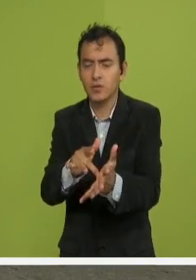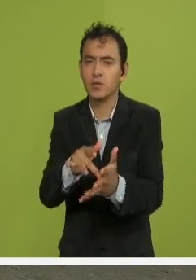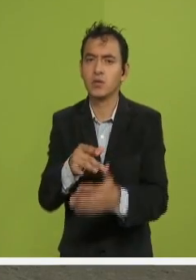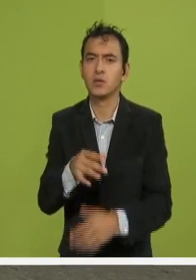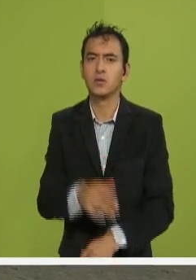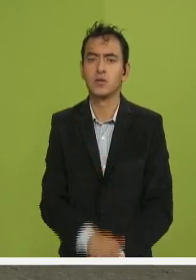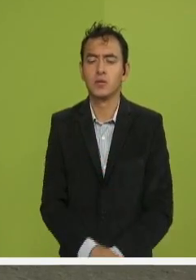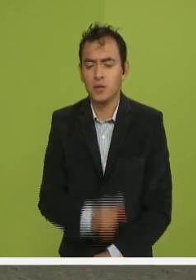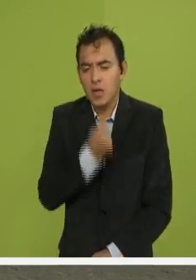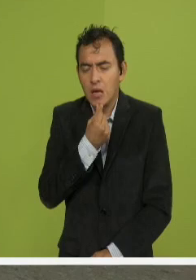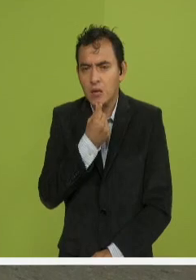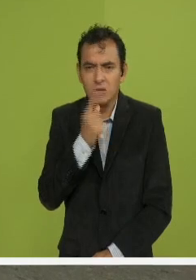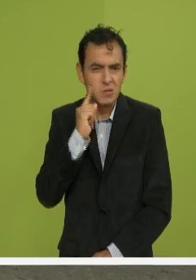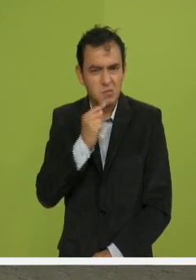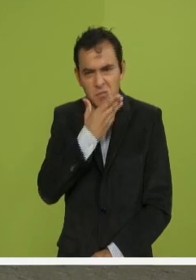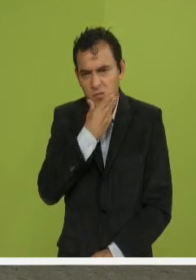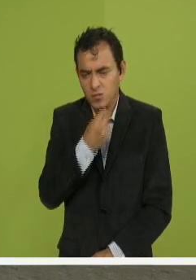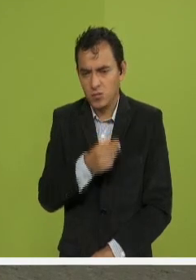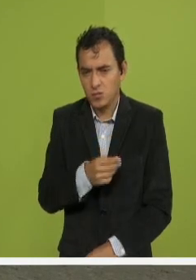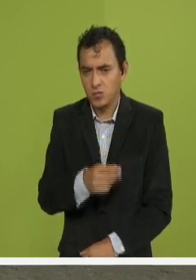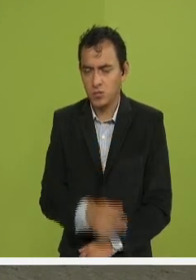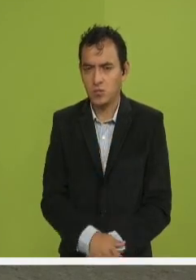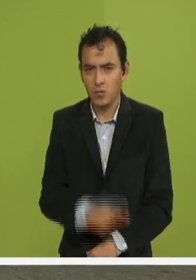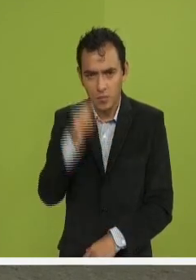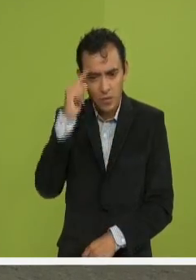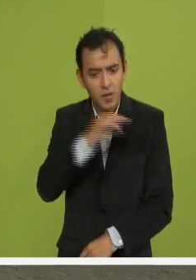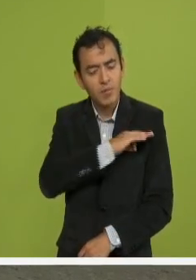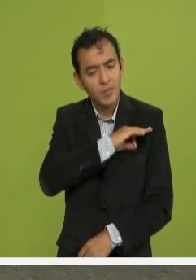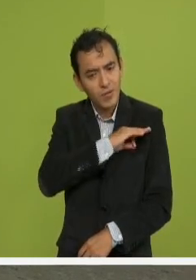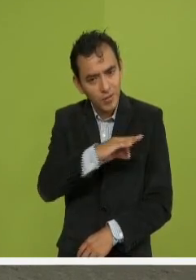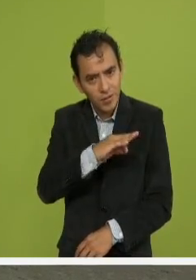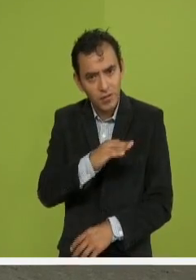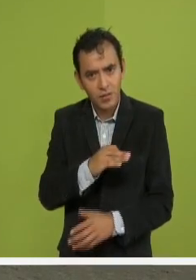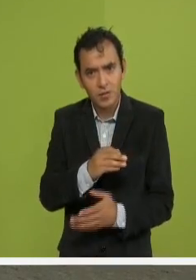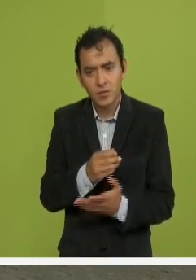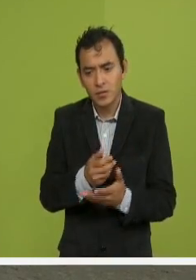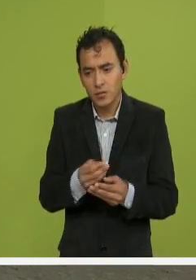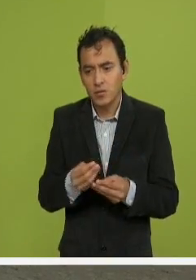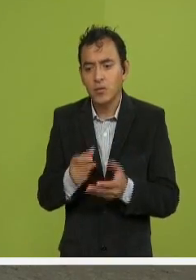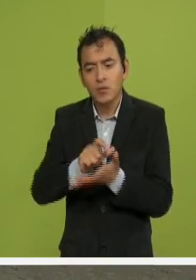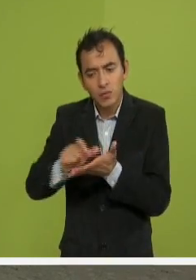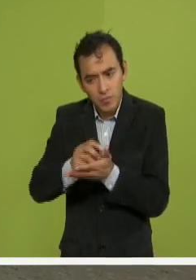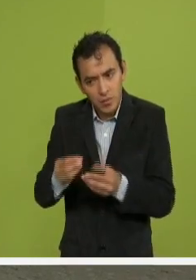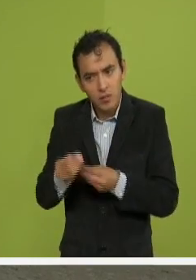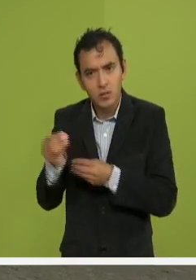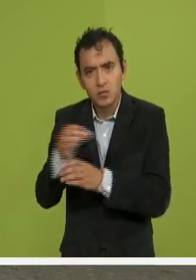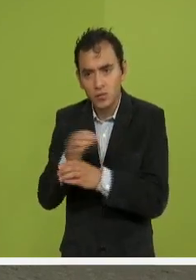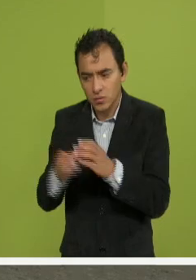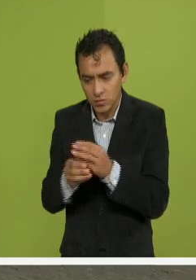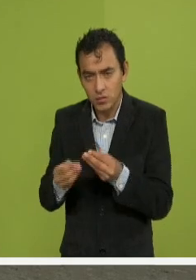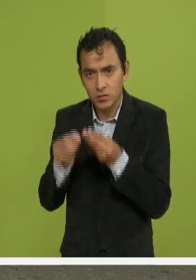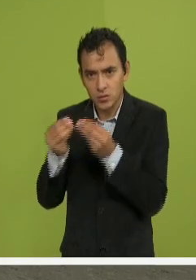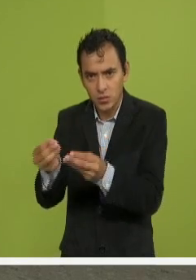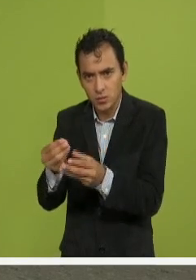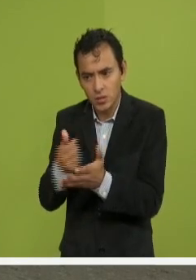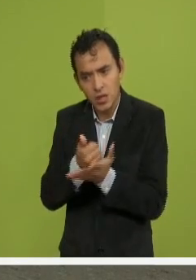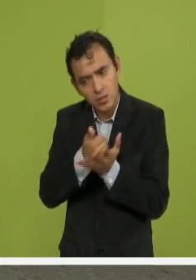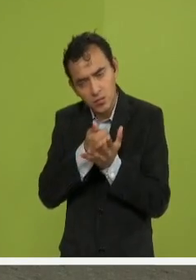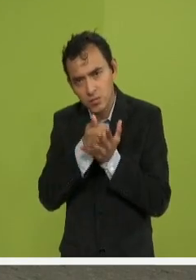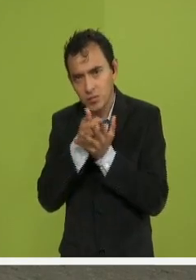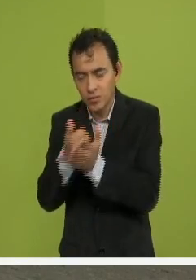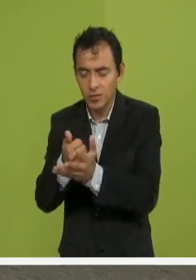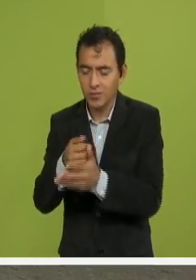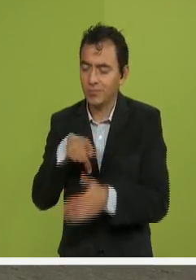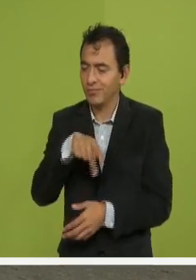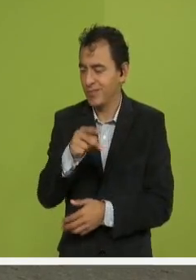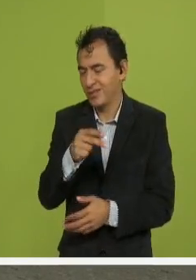a los niños que están en estas condiciones para poder brindarles útiles, para poder orientarlos, darles alguna idea. Pero es insuficiente. Pero es insuficiente. Sí,